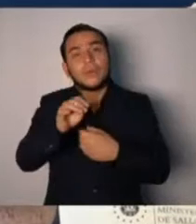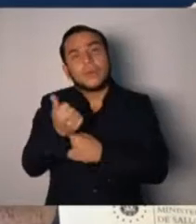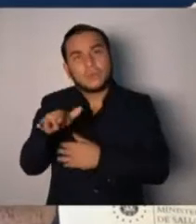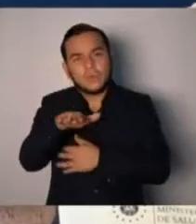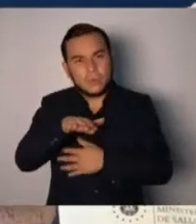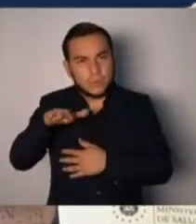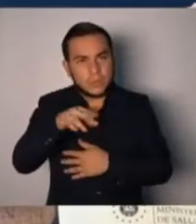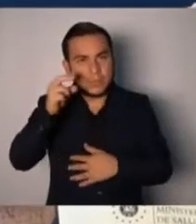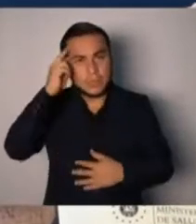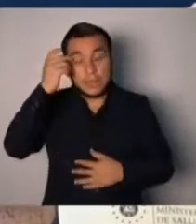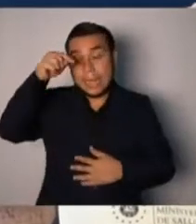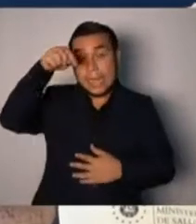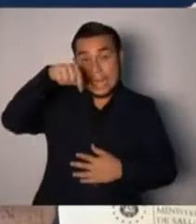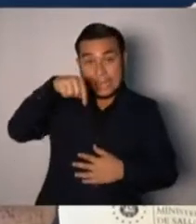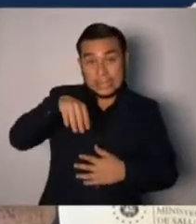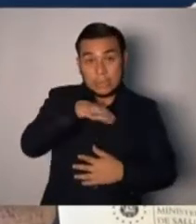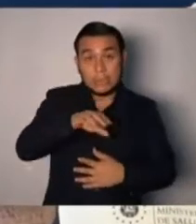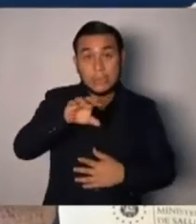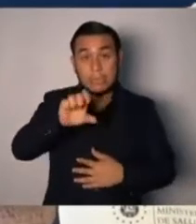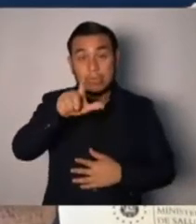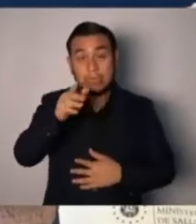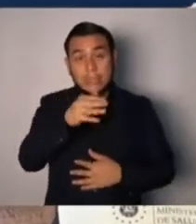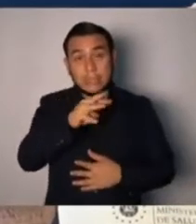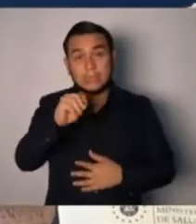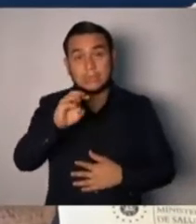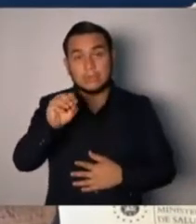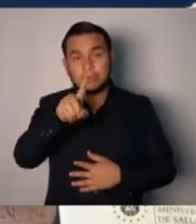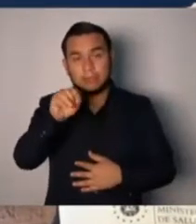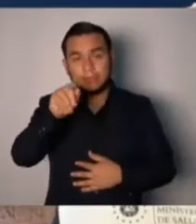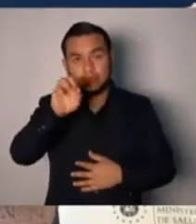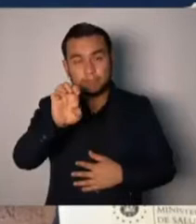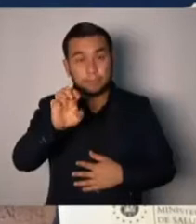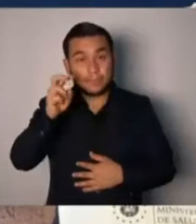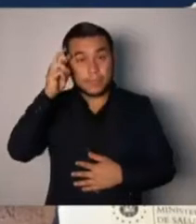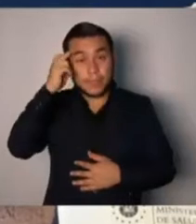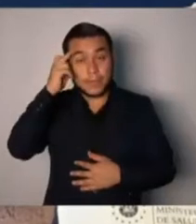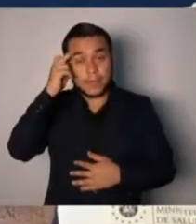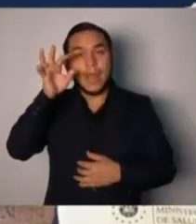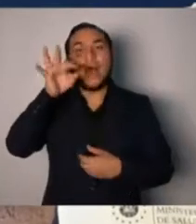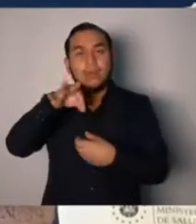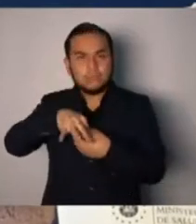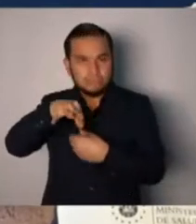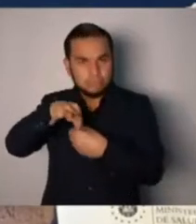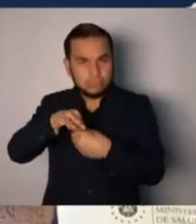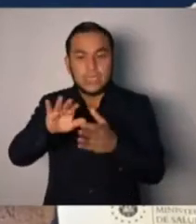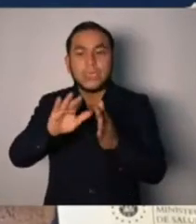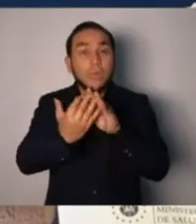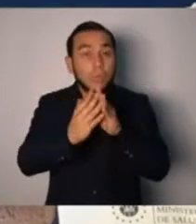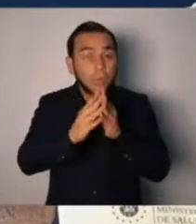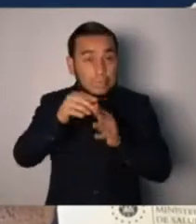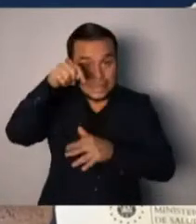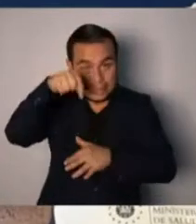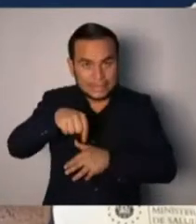caseríos hablo de la directiva de la comunidad electa democráticamente por la comunidad